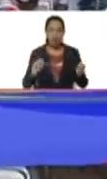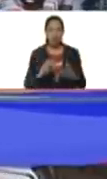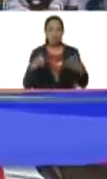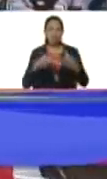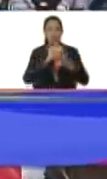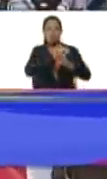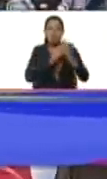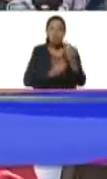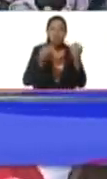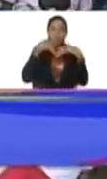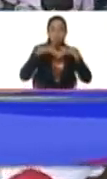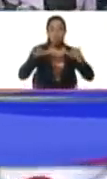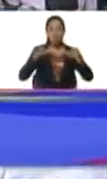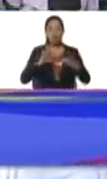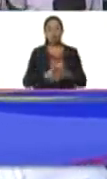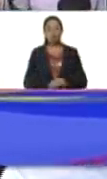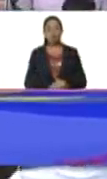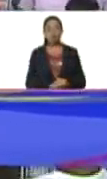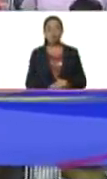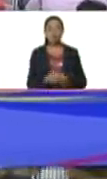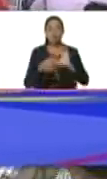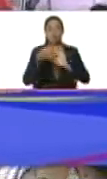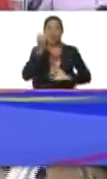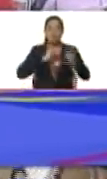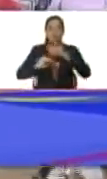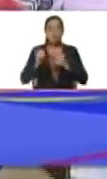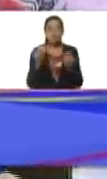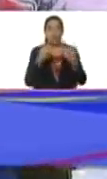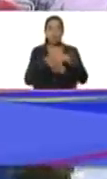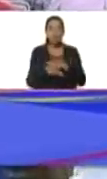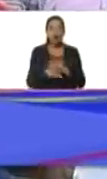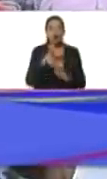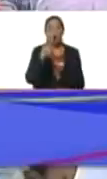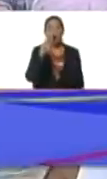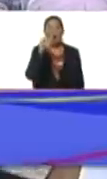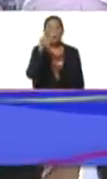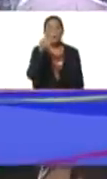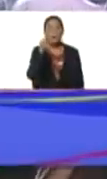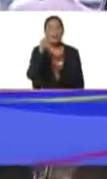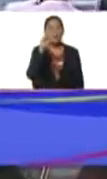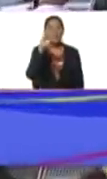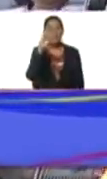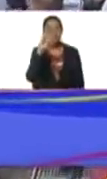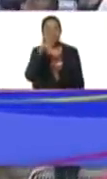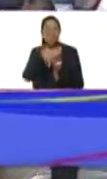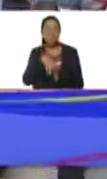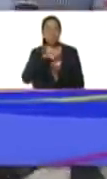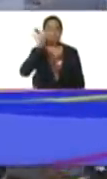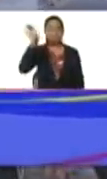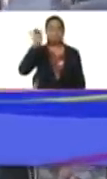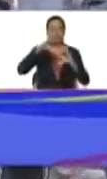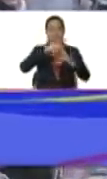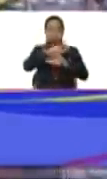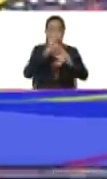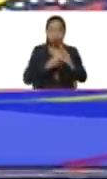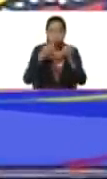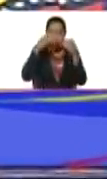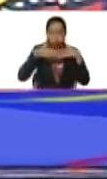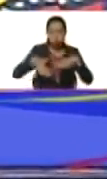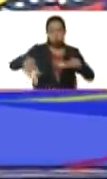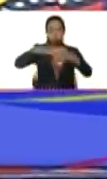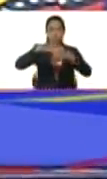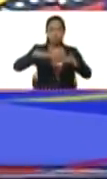popular, atención unidades populares de defensa integral UPDI del país, todo el poder popular,